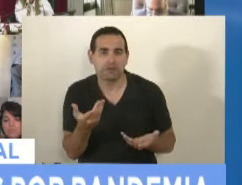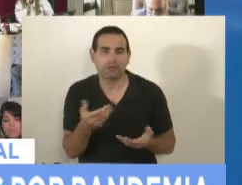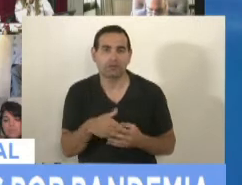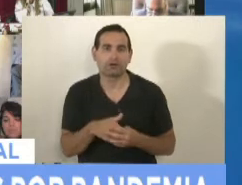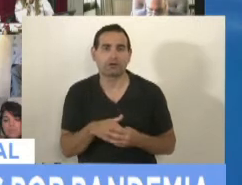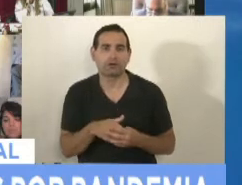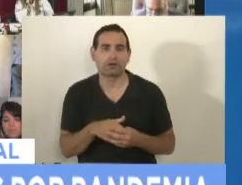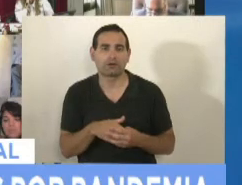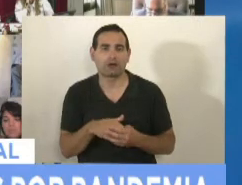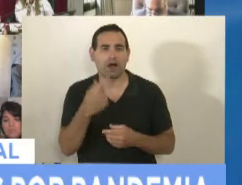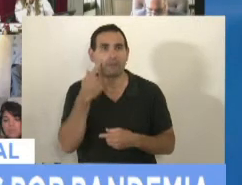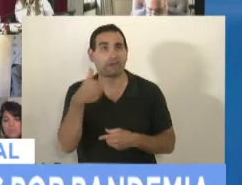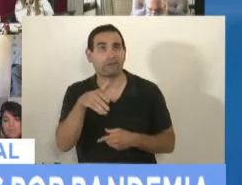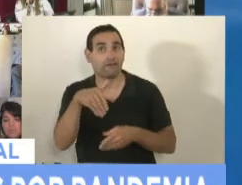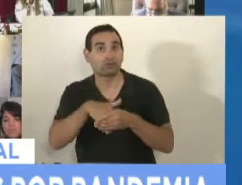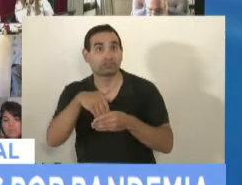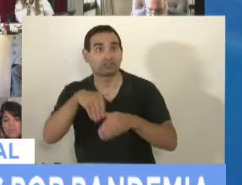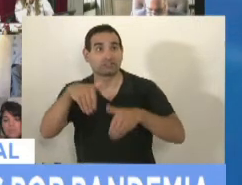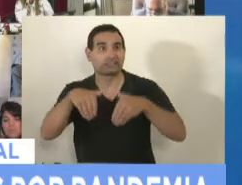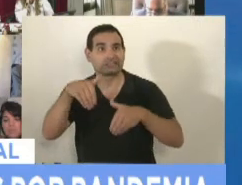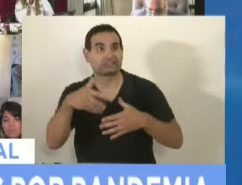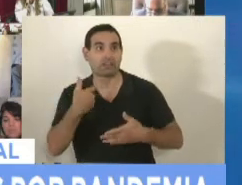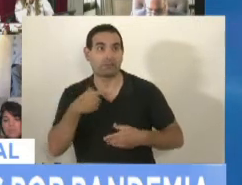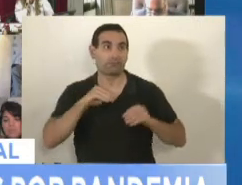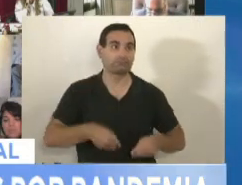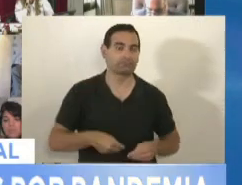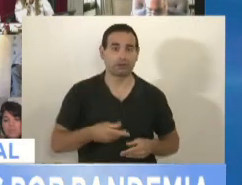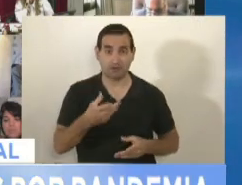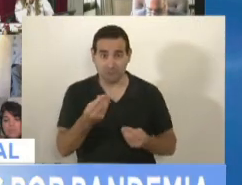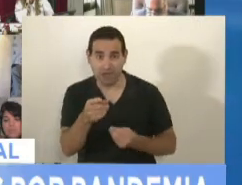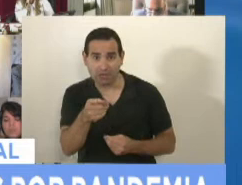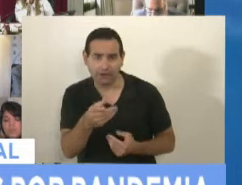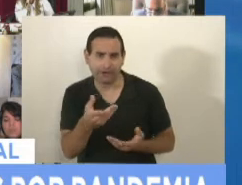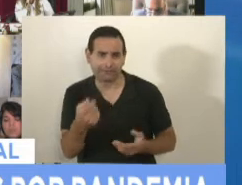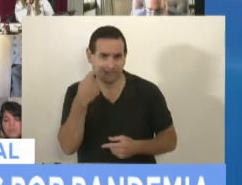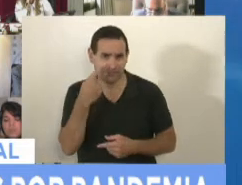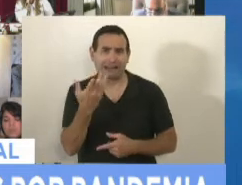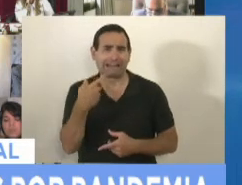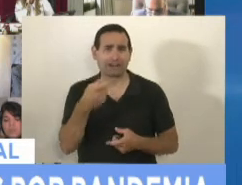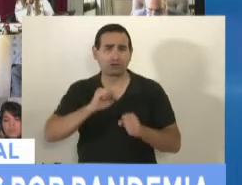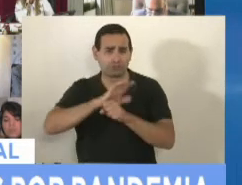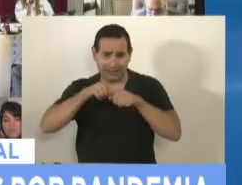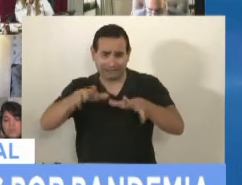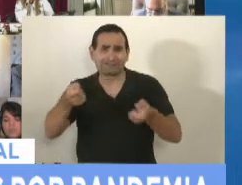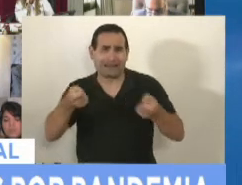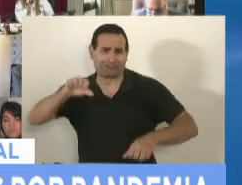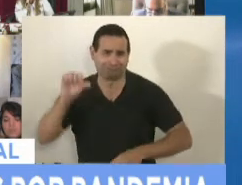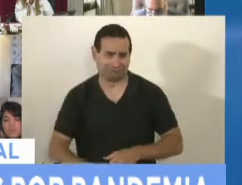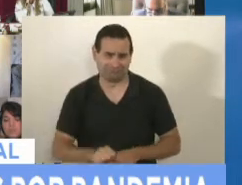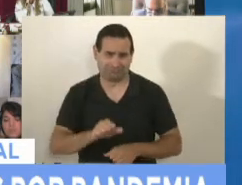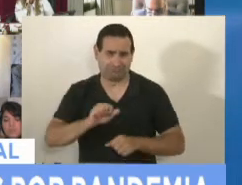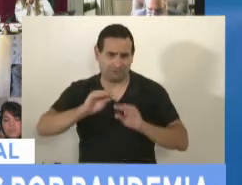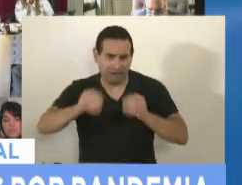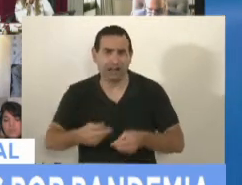es por el resultado negativo, miren, con el desastre del manejo de la pandemia, la